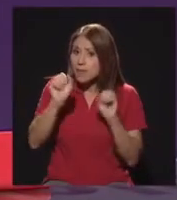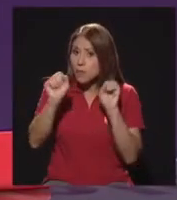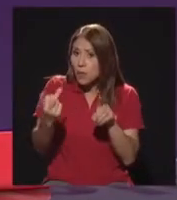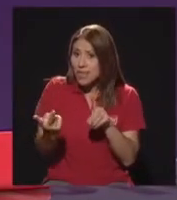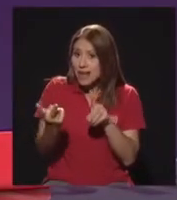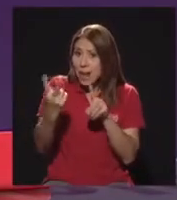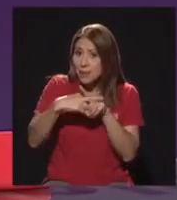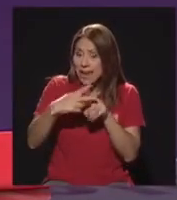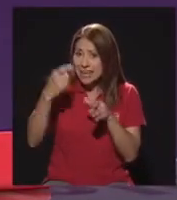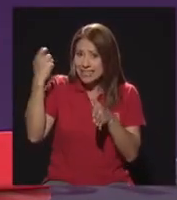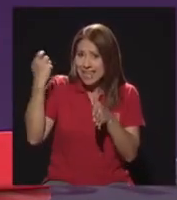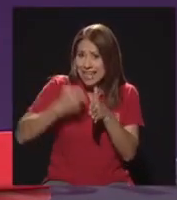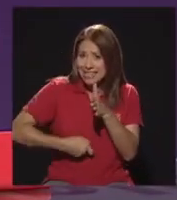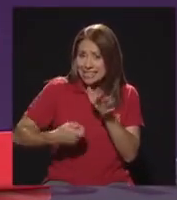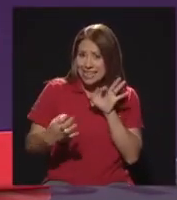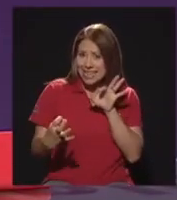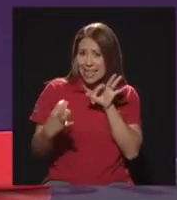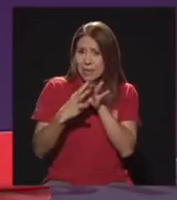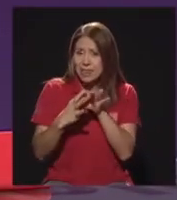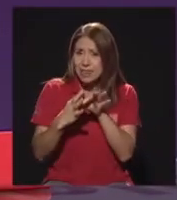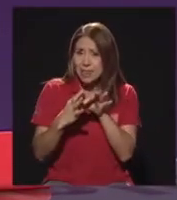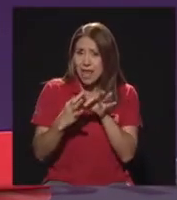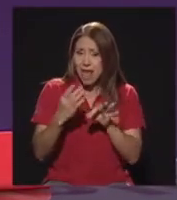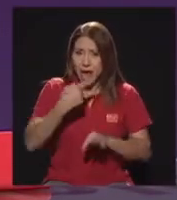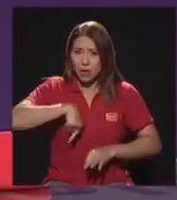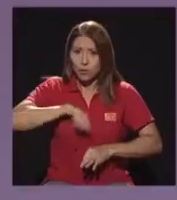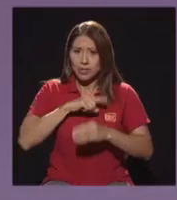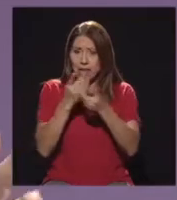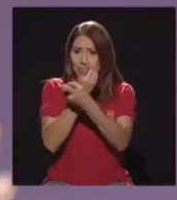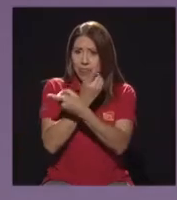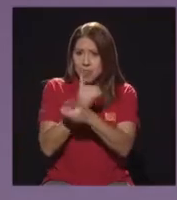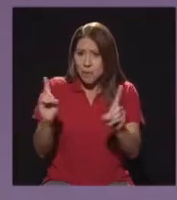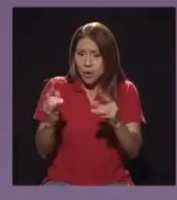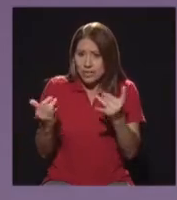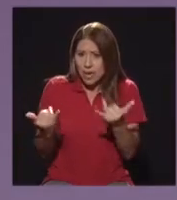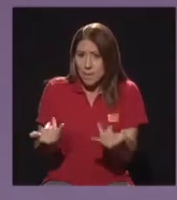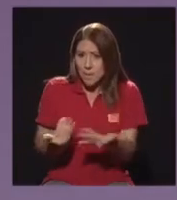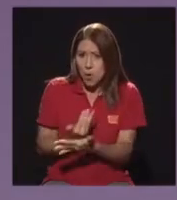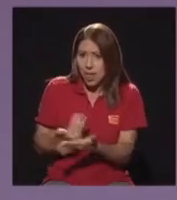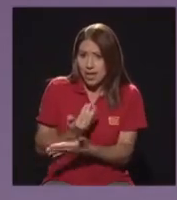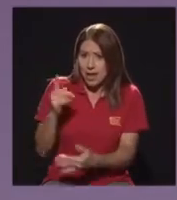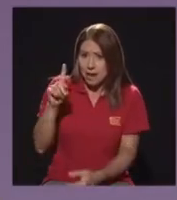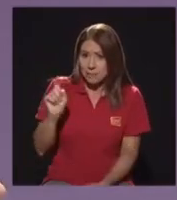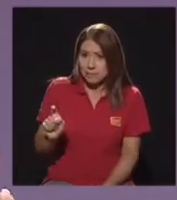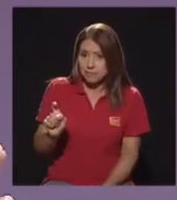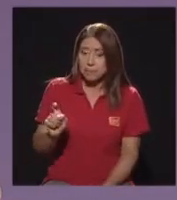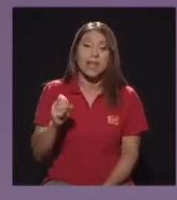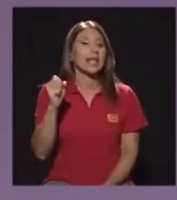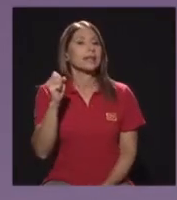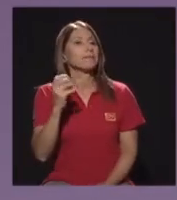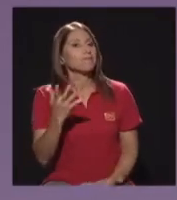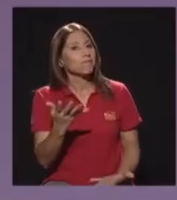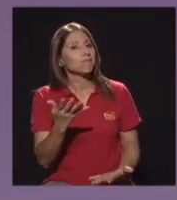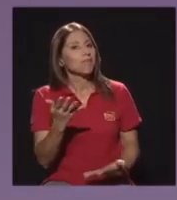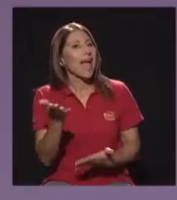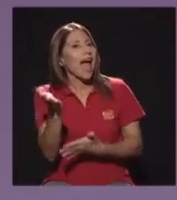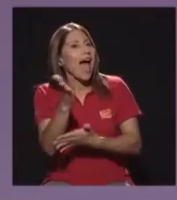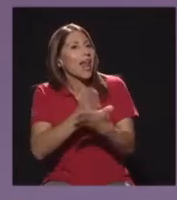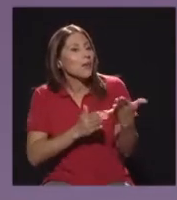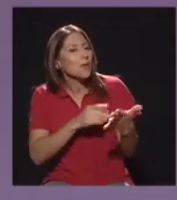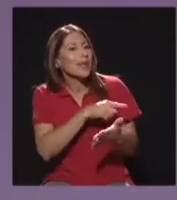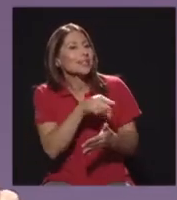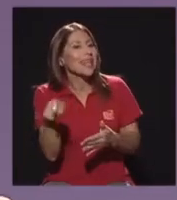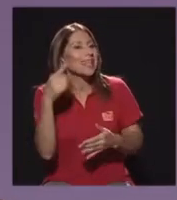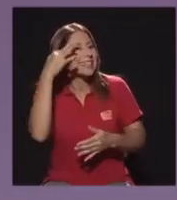estrictamente a nuestra democracia moderna pues efectivamente algunas creo que nadie estaría dispuesto a